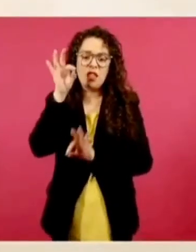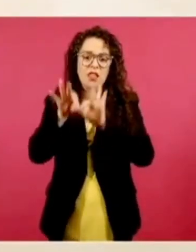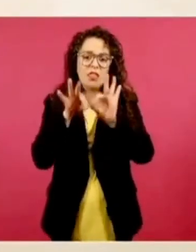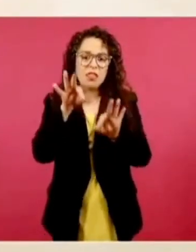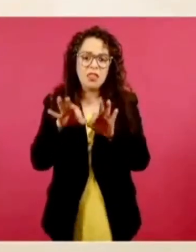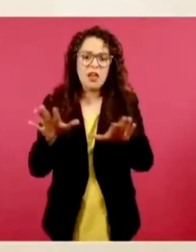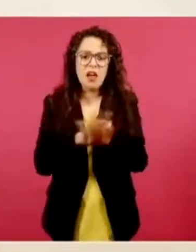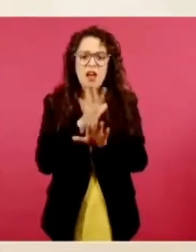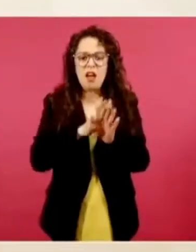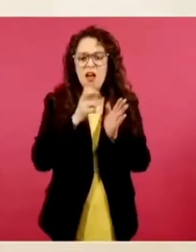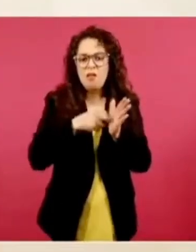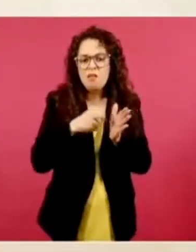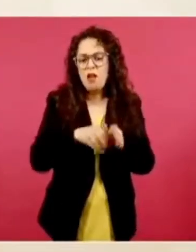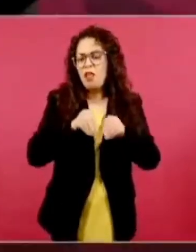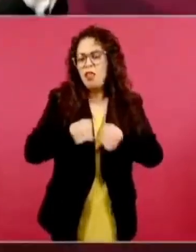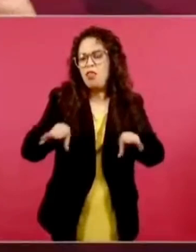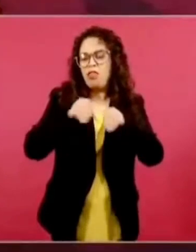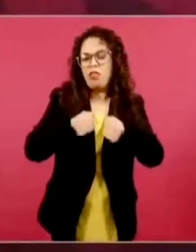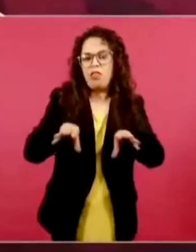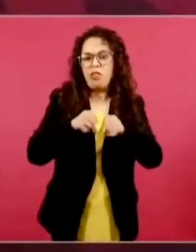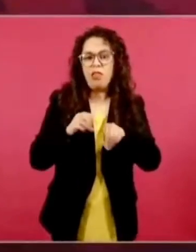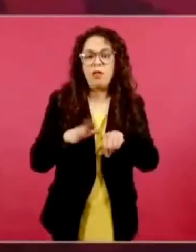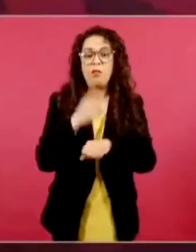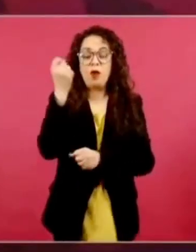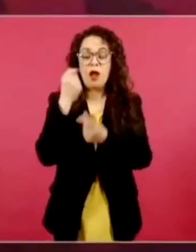o medios para proteger intereses,